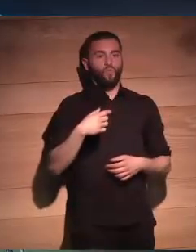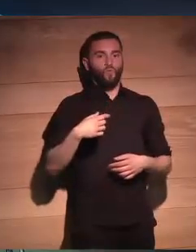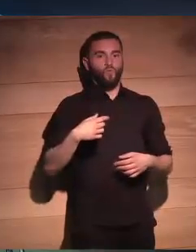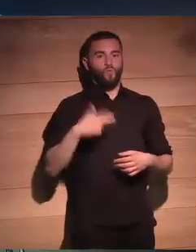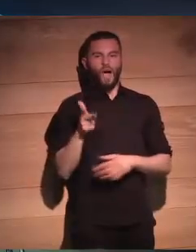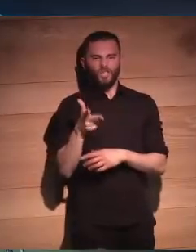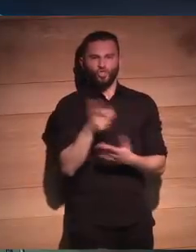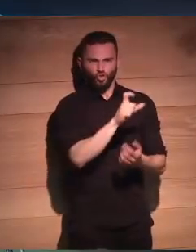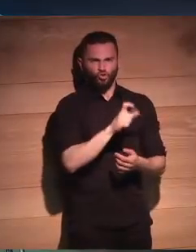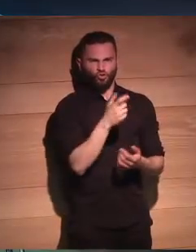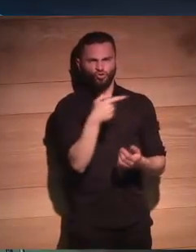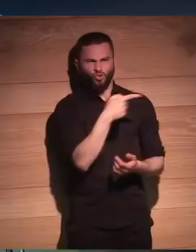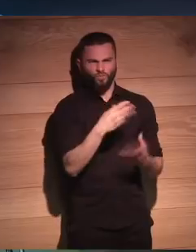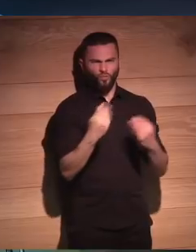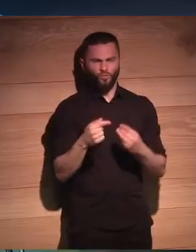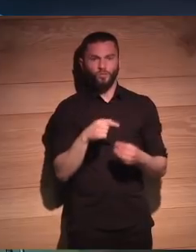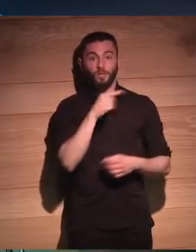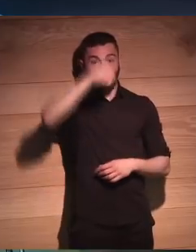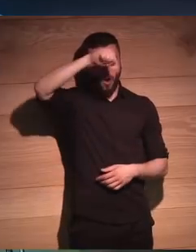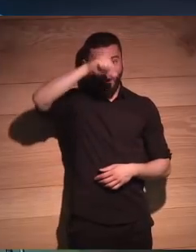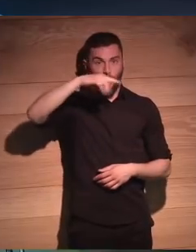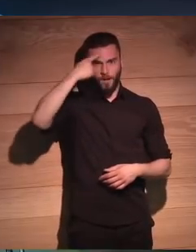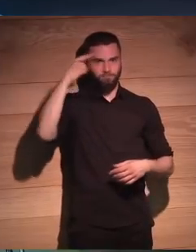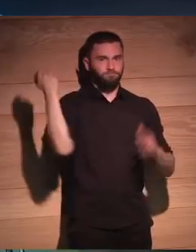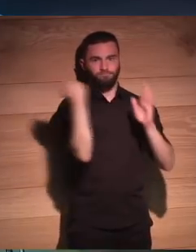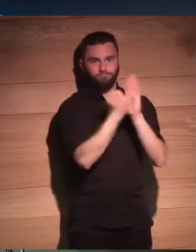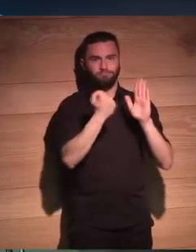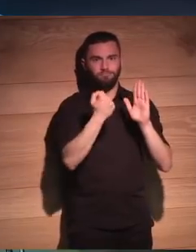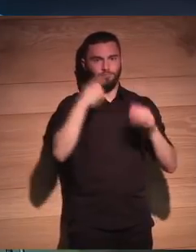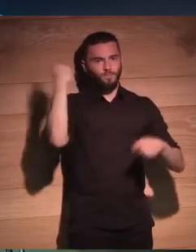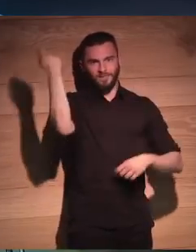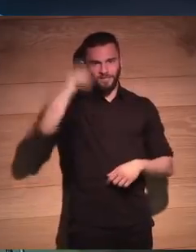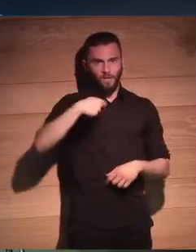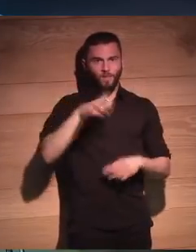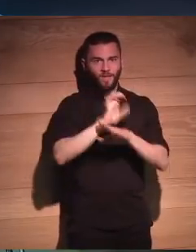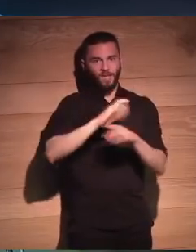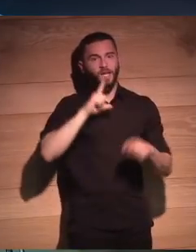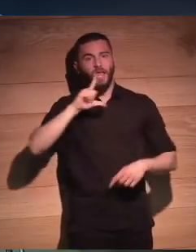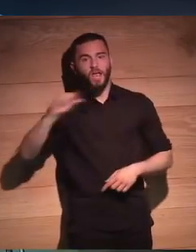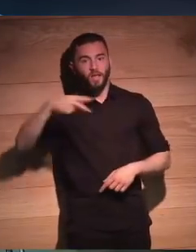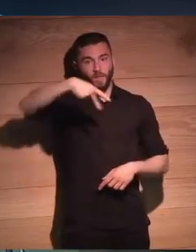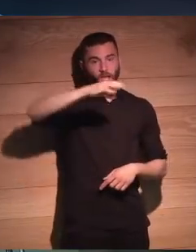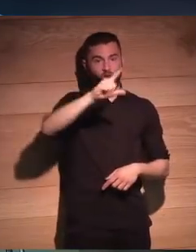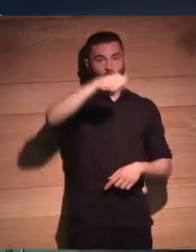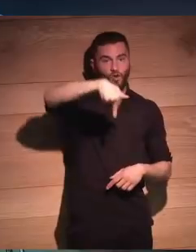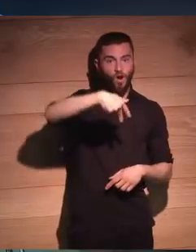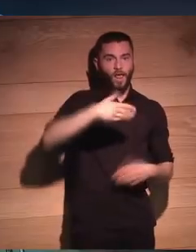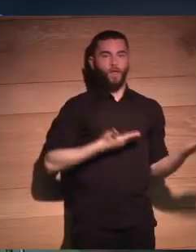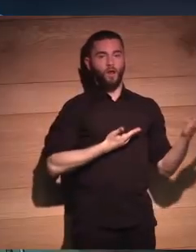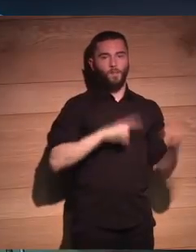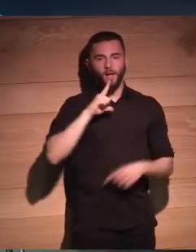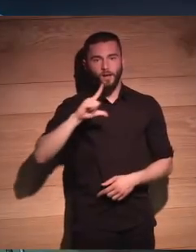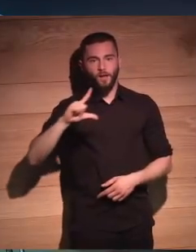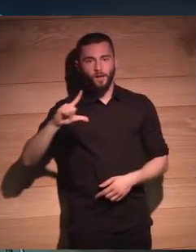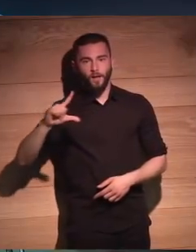tiene un auténtico trauma cuando sale de un cine, que por cierto en las películas de Nolan sale de la ópera, que es más acorde con